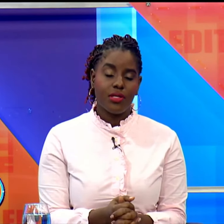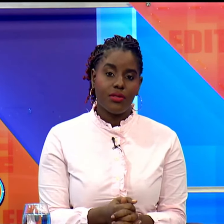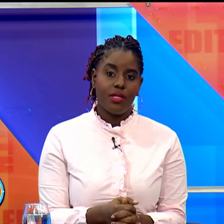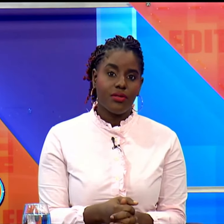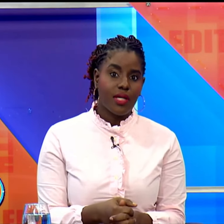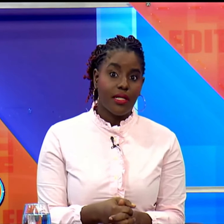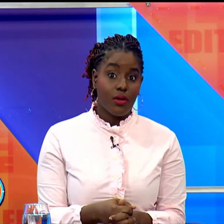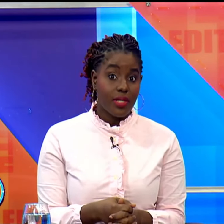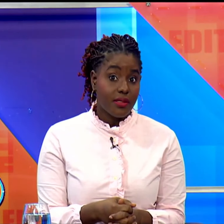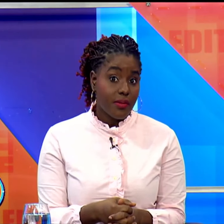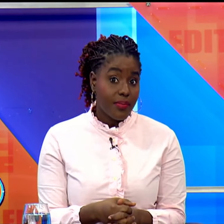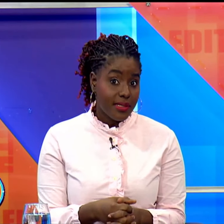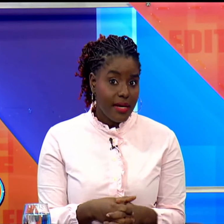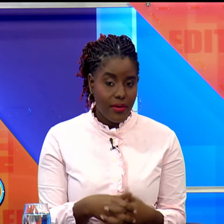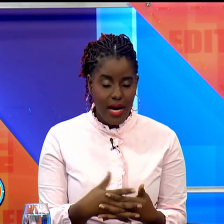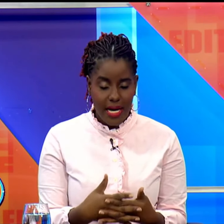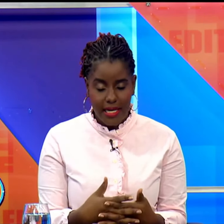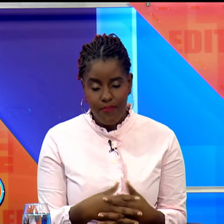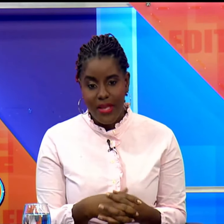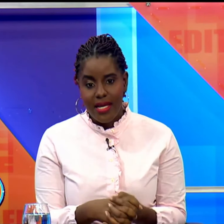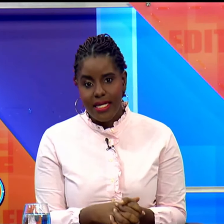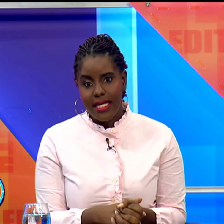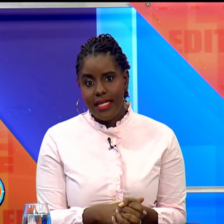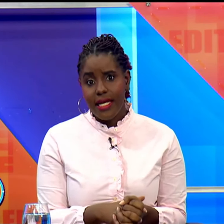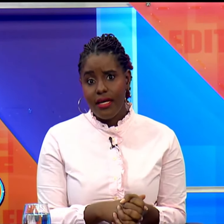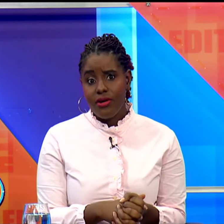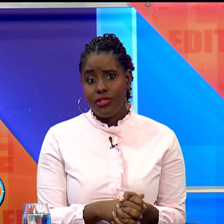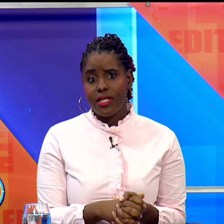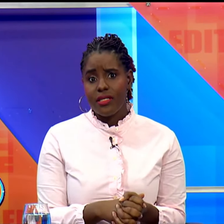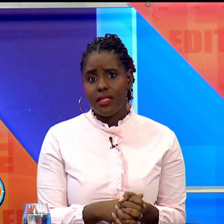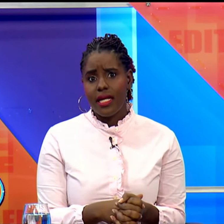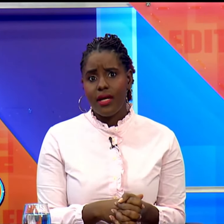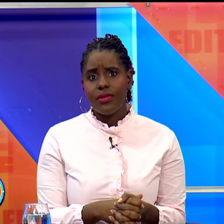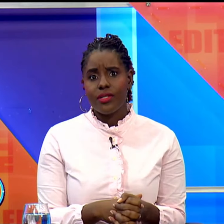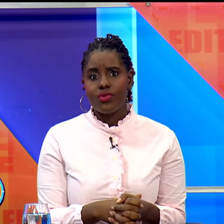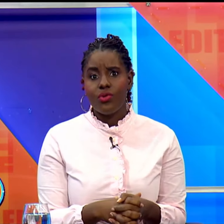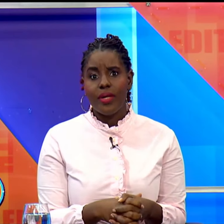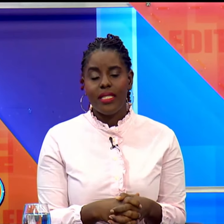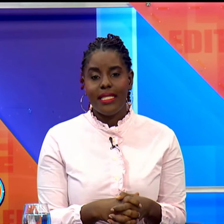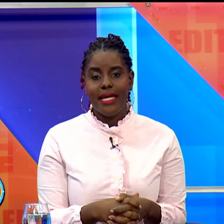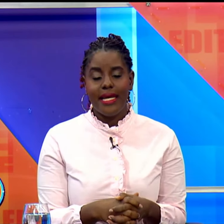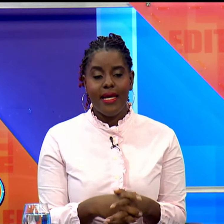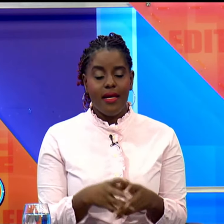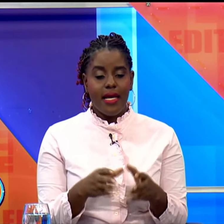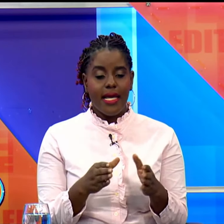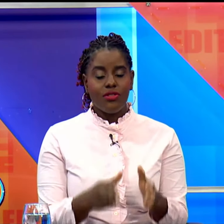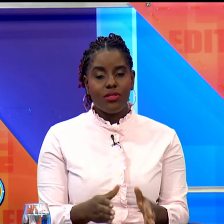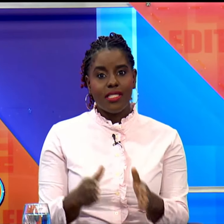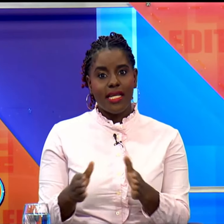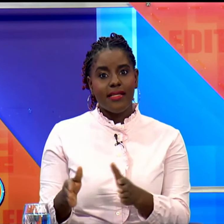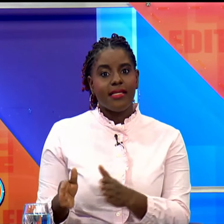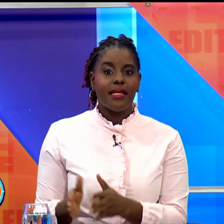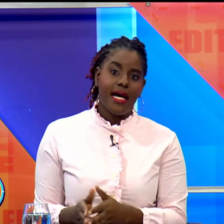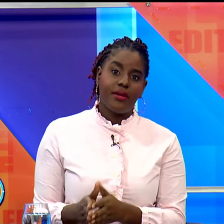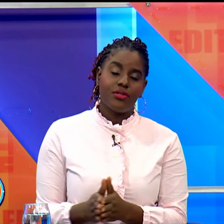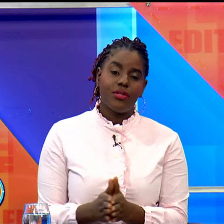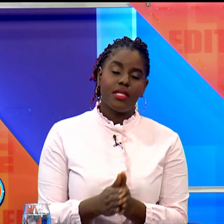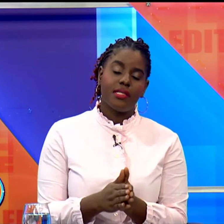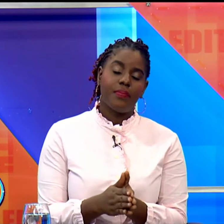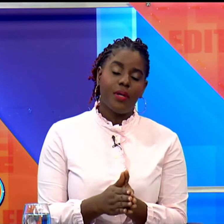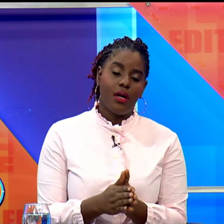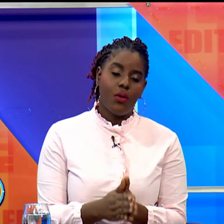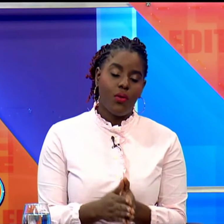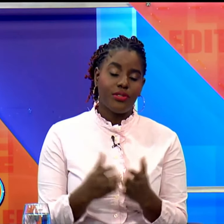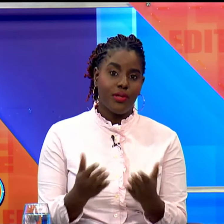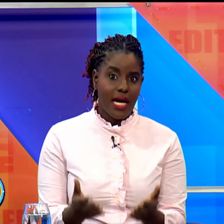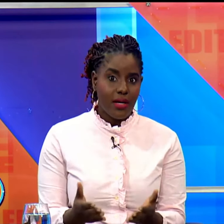la Asociación Nacional de Jóvenes Empresarios, ANJE. Y en el día de hoy yo quise traer un resumen de esos tres escenarios donde